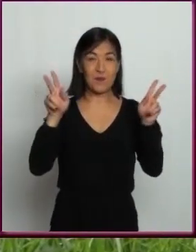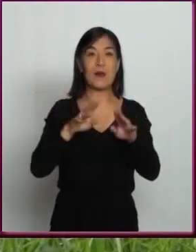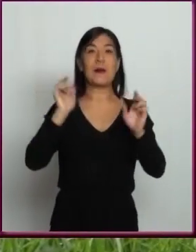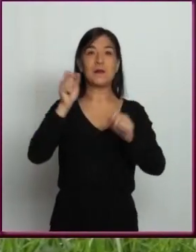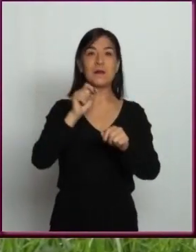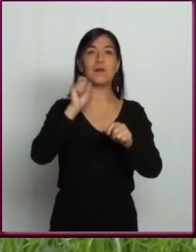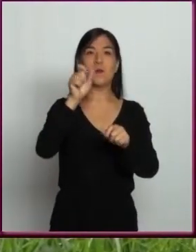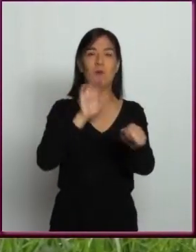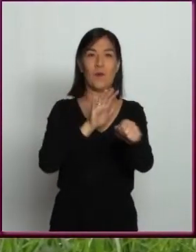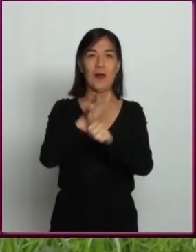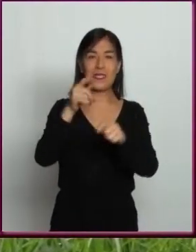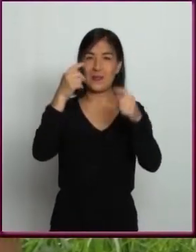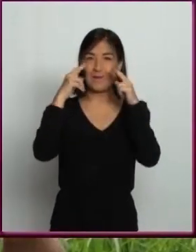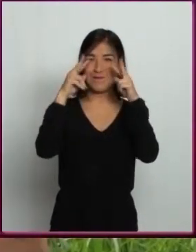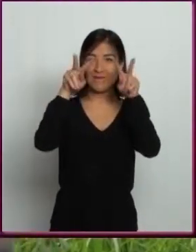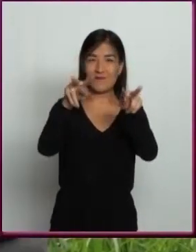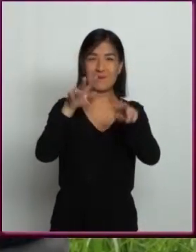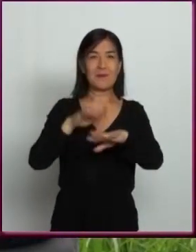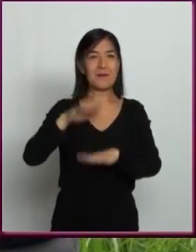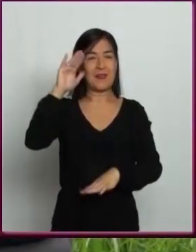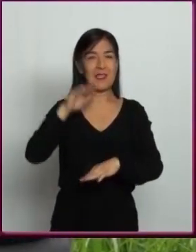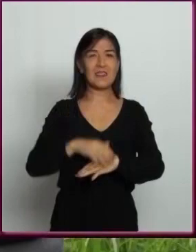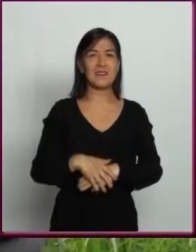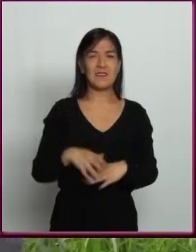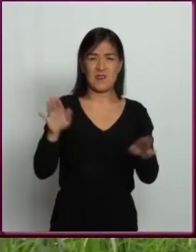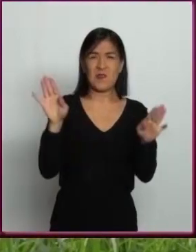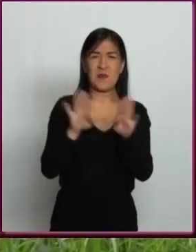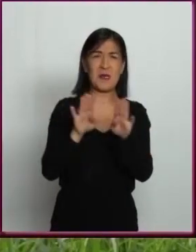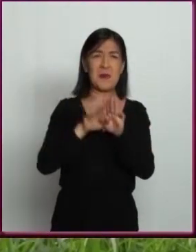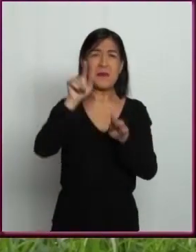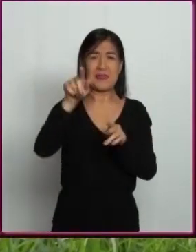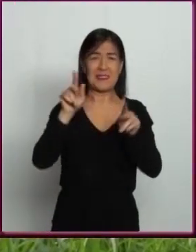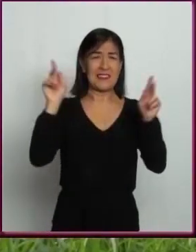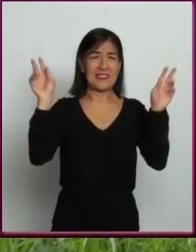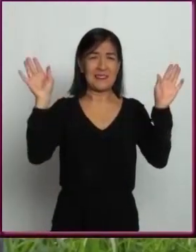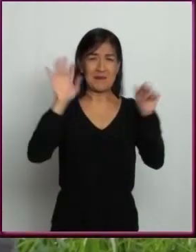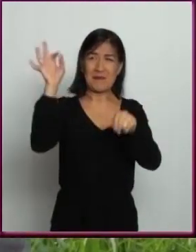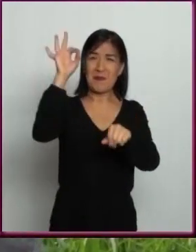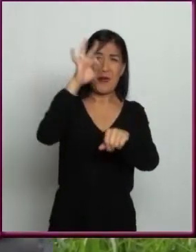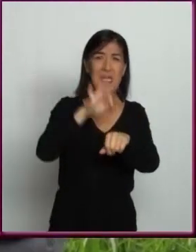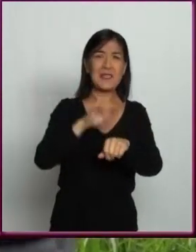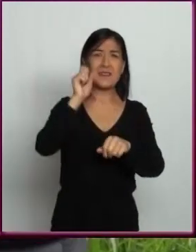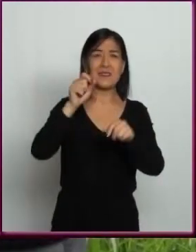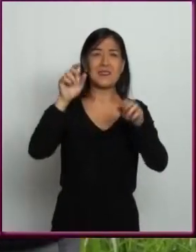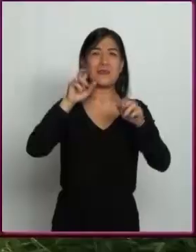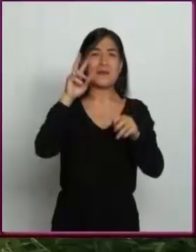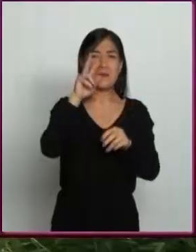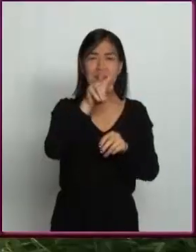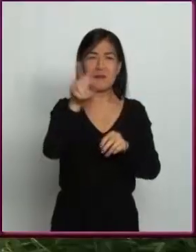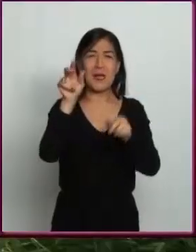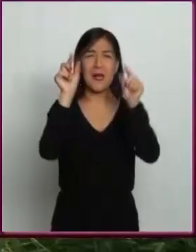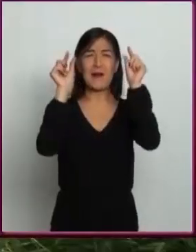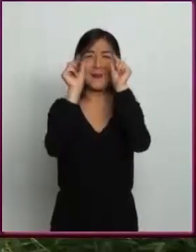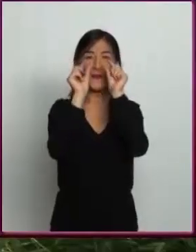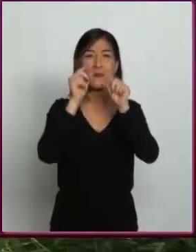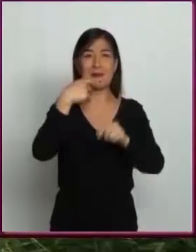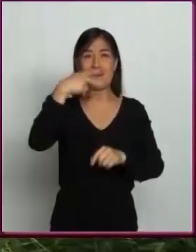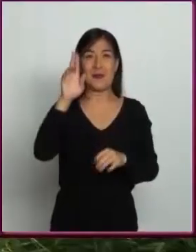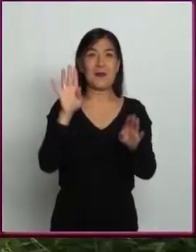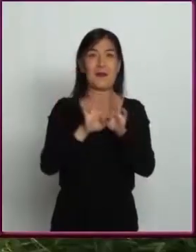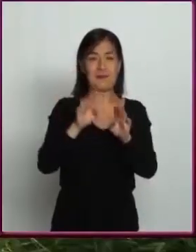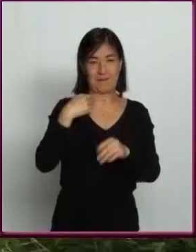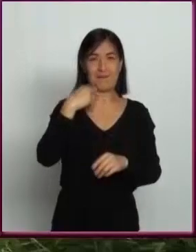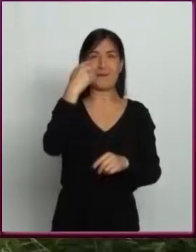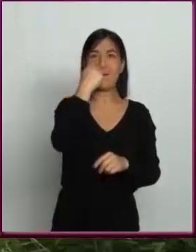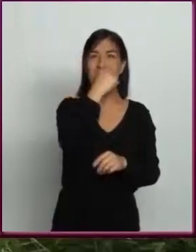en su ultravisión. ¿Cómo pueden esos ojitititos superar a los nuestros? Yo pensaría que los nuestros son